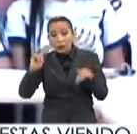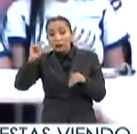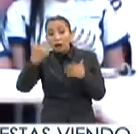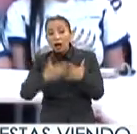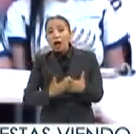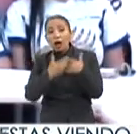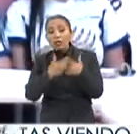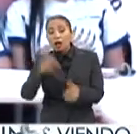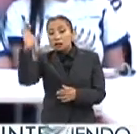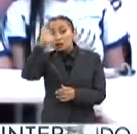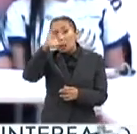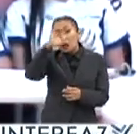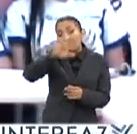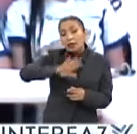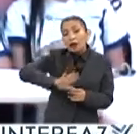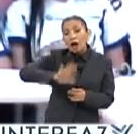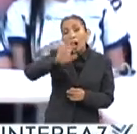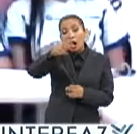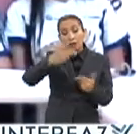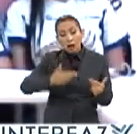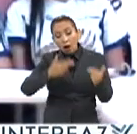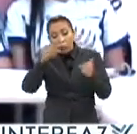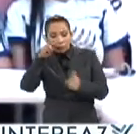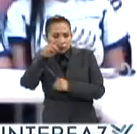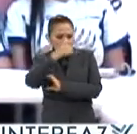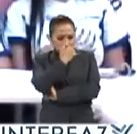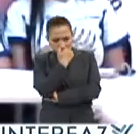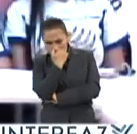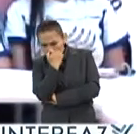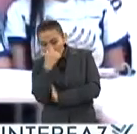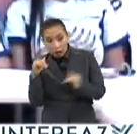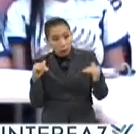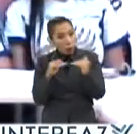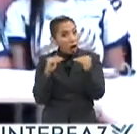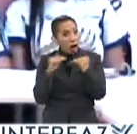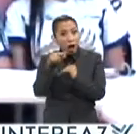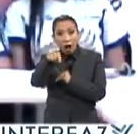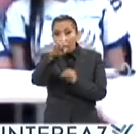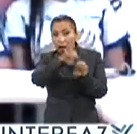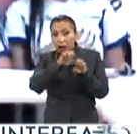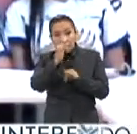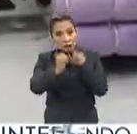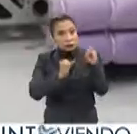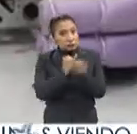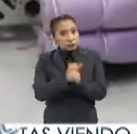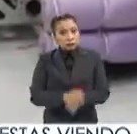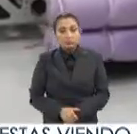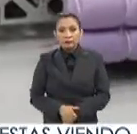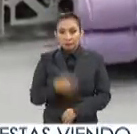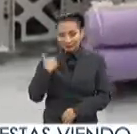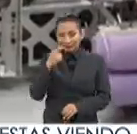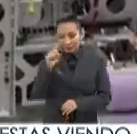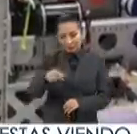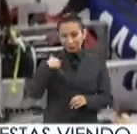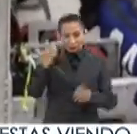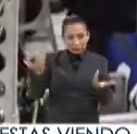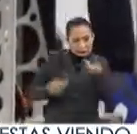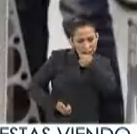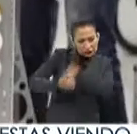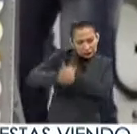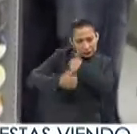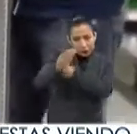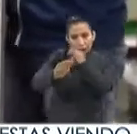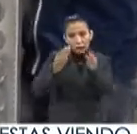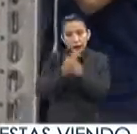tecnología, en el ámbito de ciencia, en el ámbito de negocios, estás a la par de cualquier equipo internacional. Durante los eventos que los llevaron al